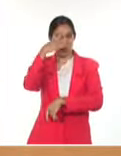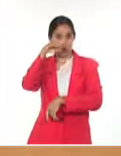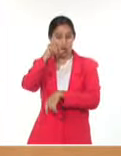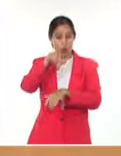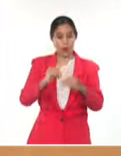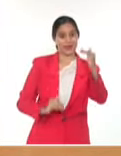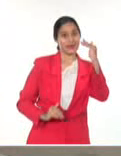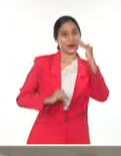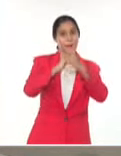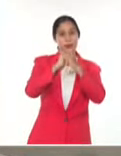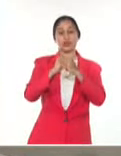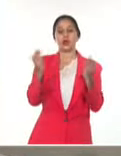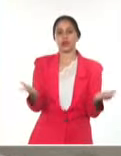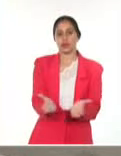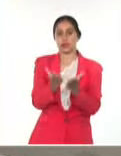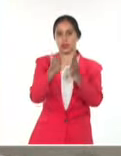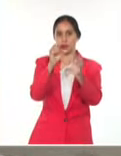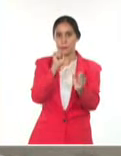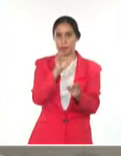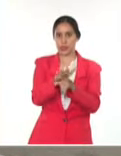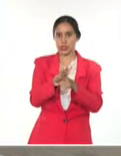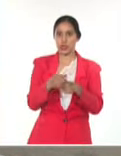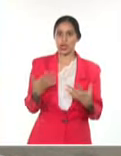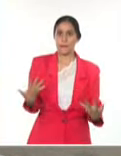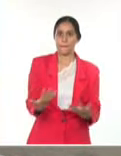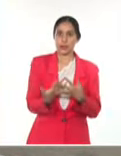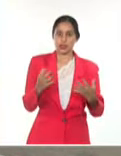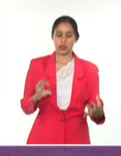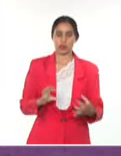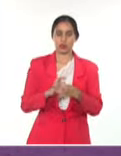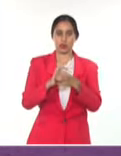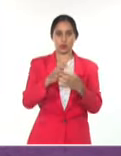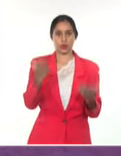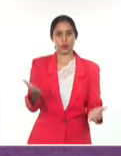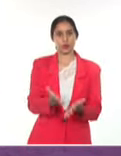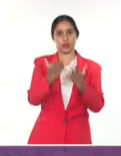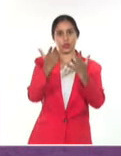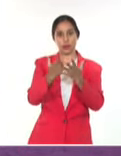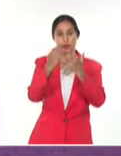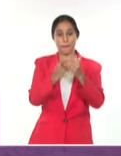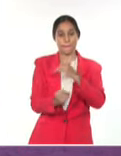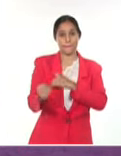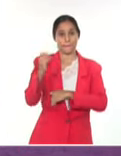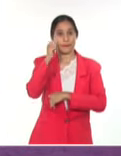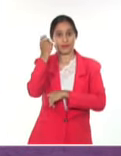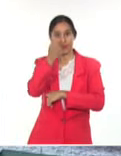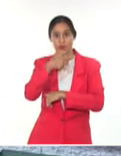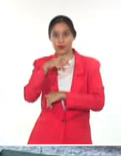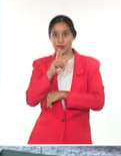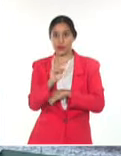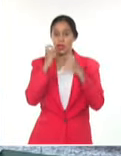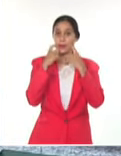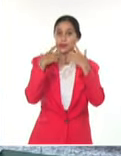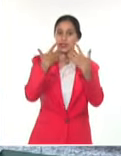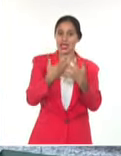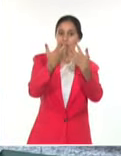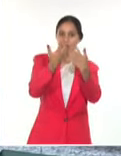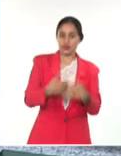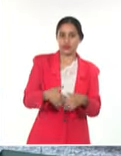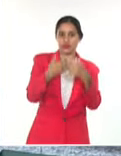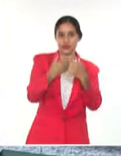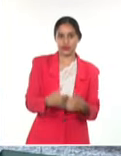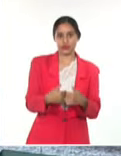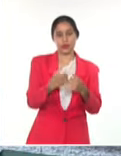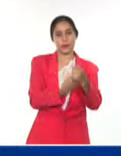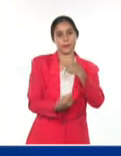propio desarrollo que ha alcanzado la Unión de Industria Militar, de desarrollar estos conceptos en la producción de cuestiones estratégicas